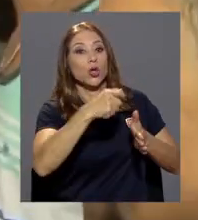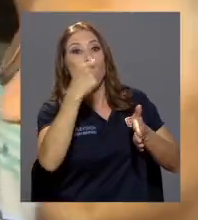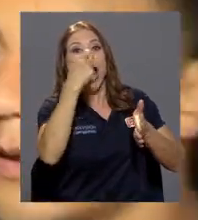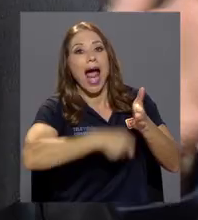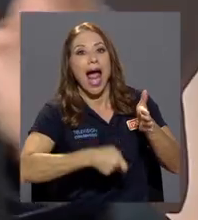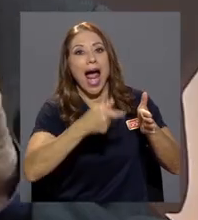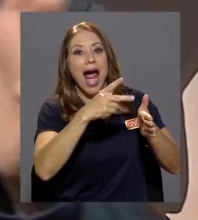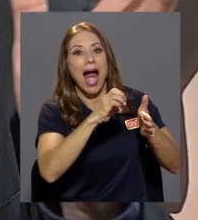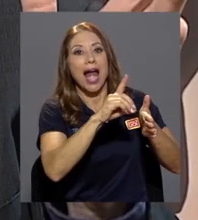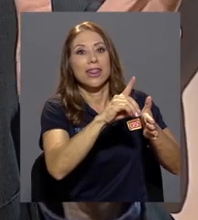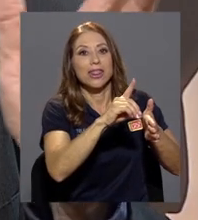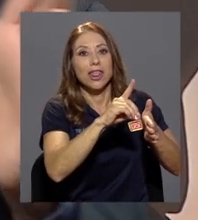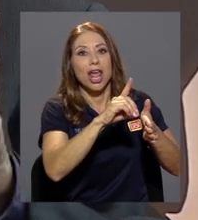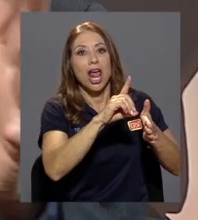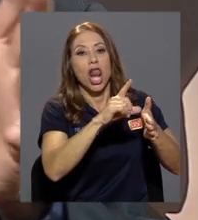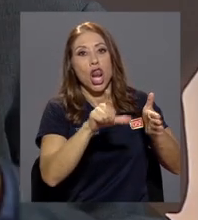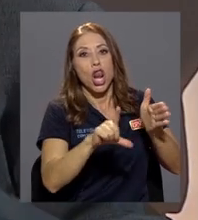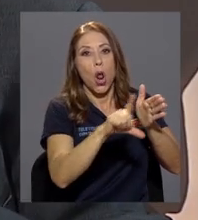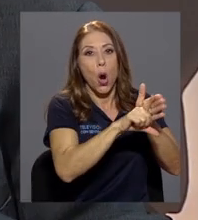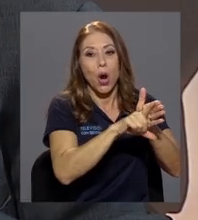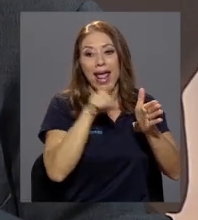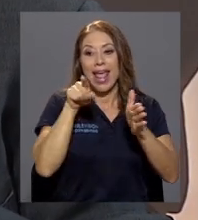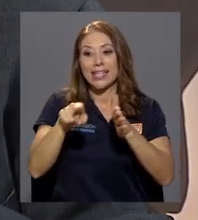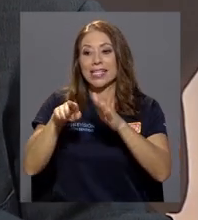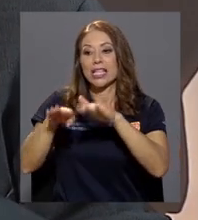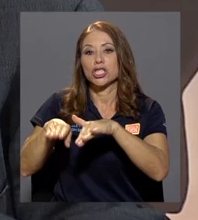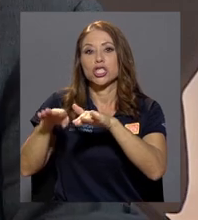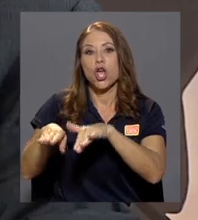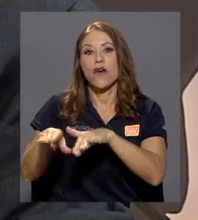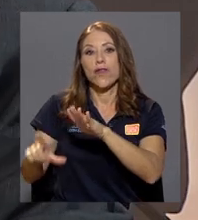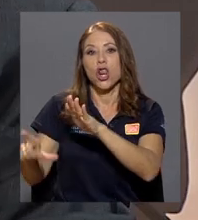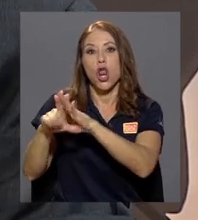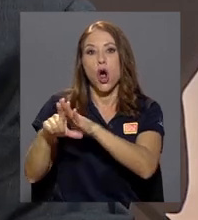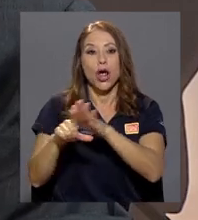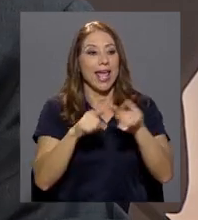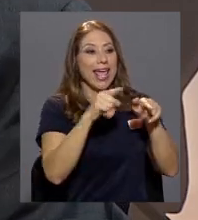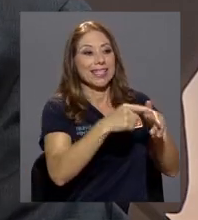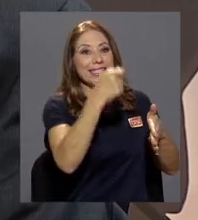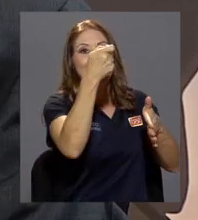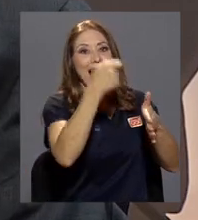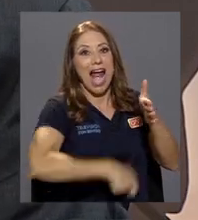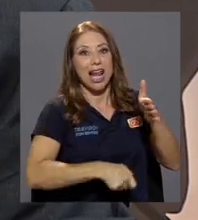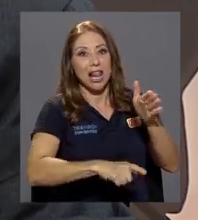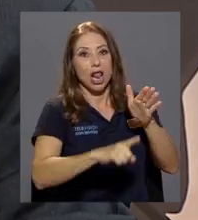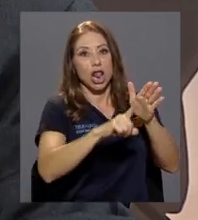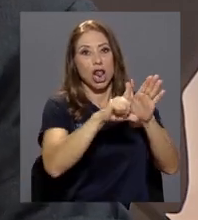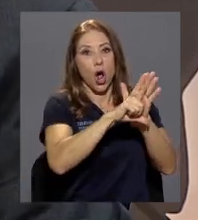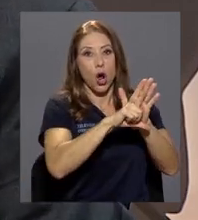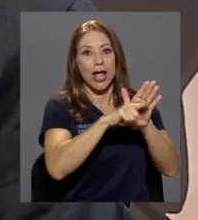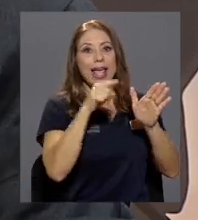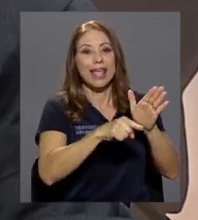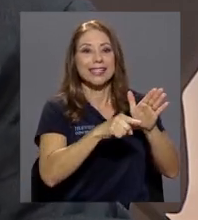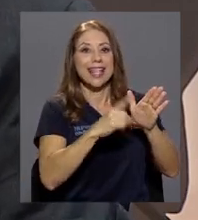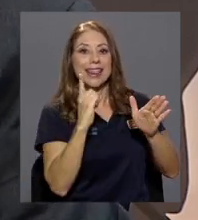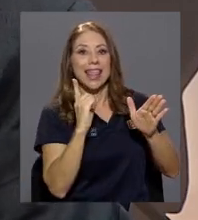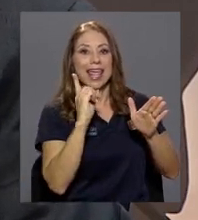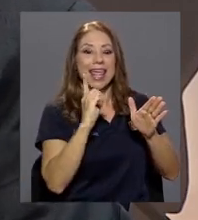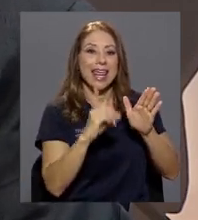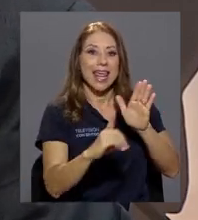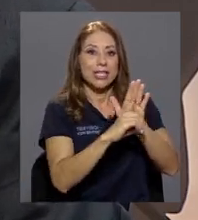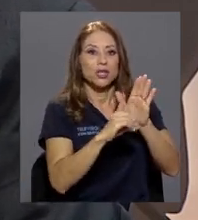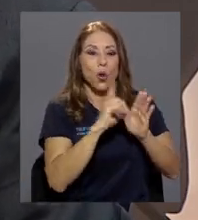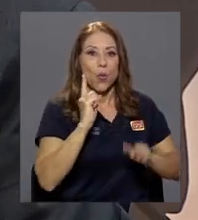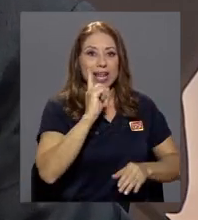hard law en el derecho internacional hay dos mecanismos el hard lo es el derecho obligatorio el derecho que emana de tratados